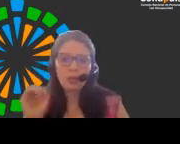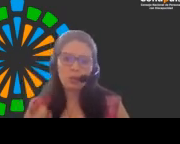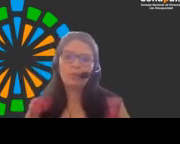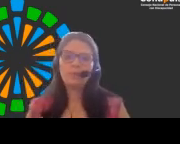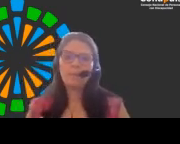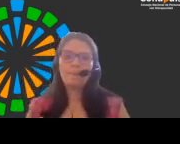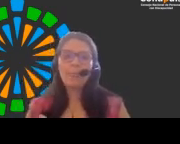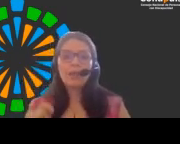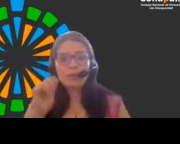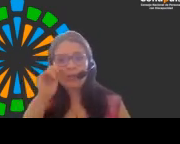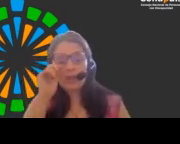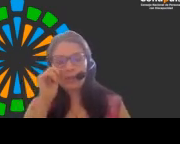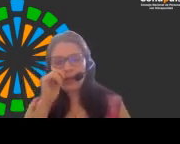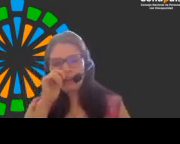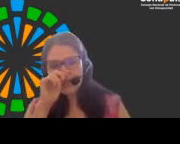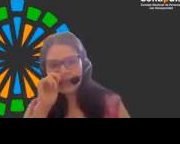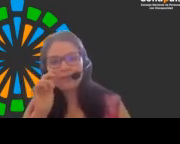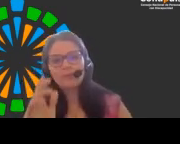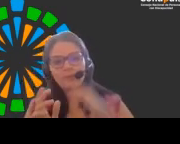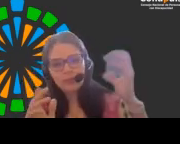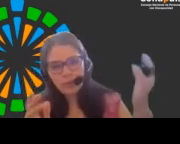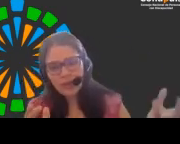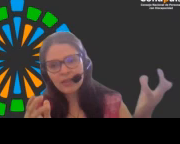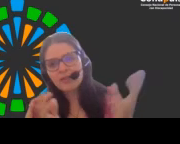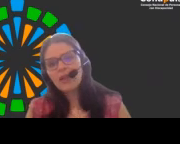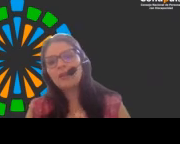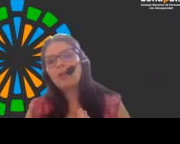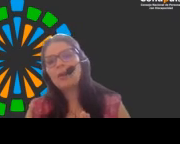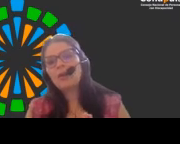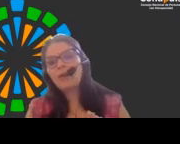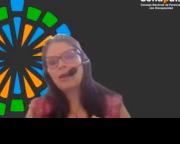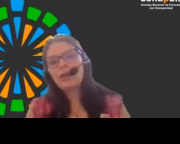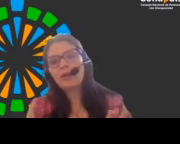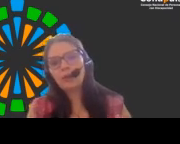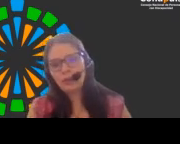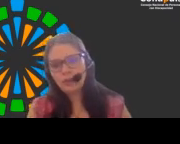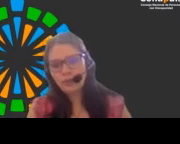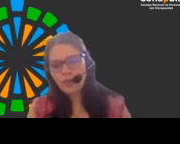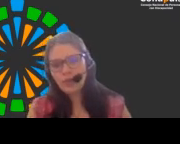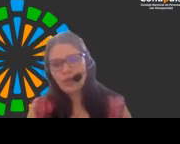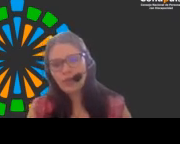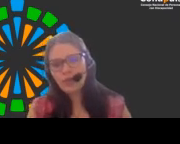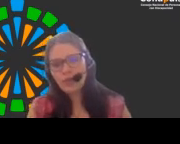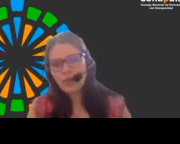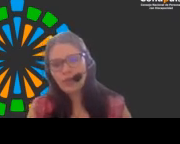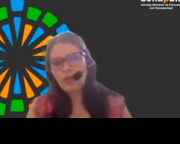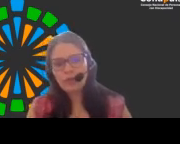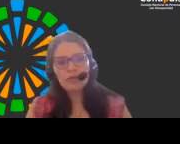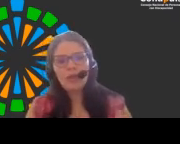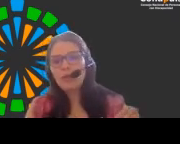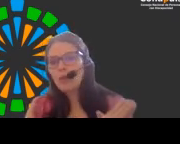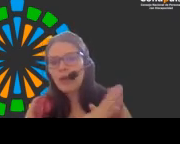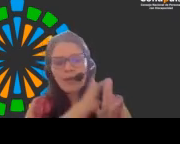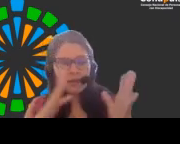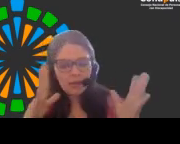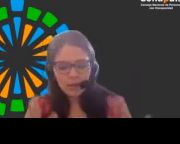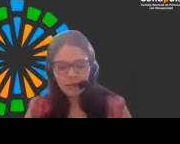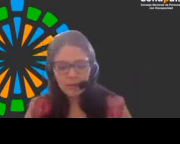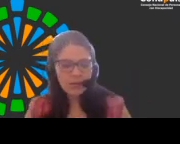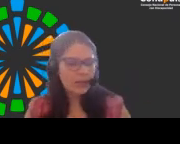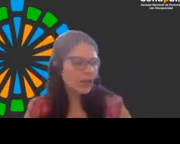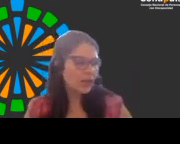todo entonces qué es lo que pasa lo que les decía de la Barrera del entorno Entonces no